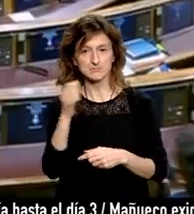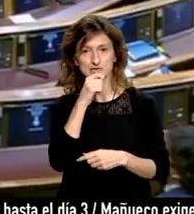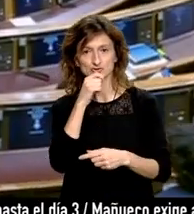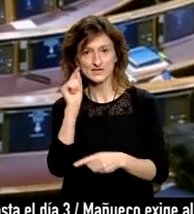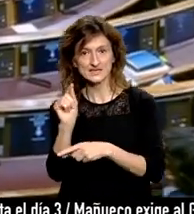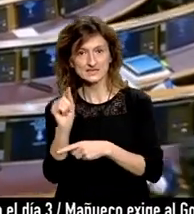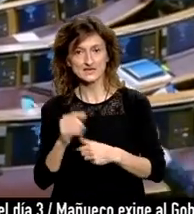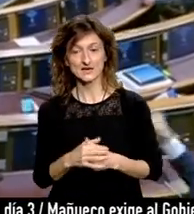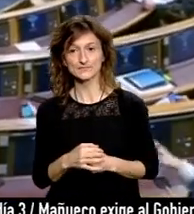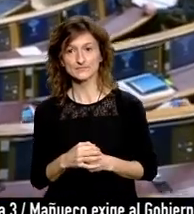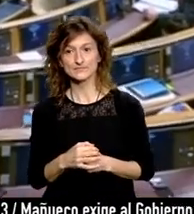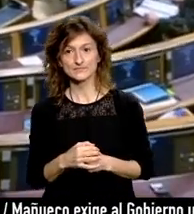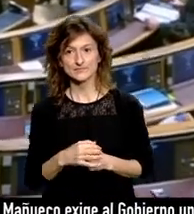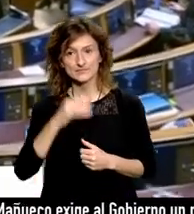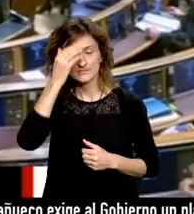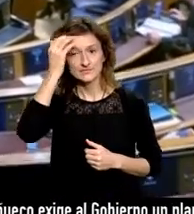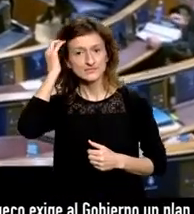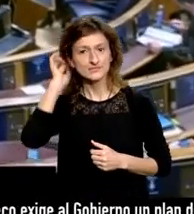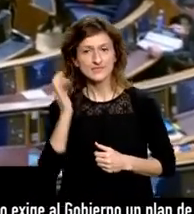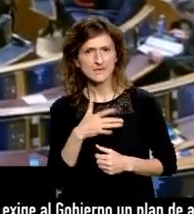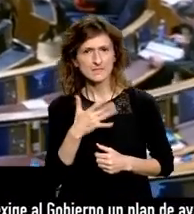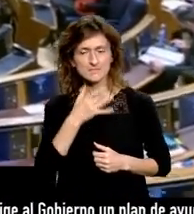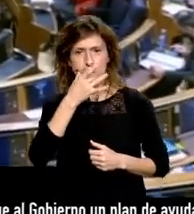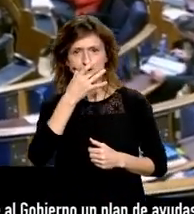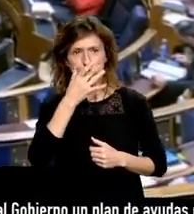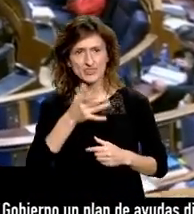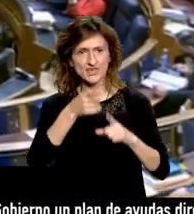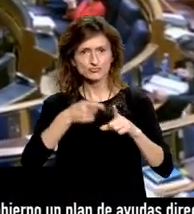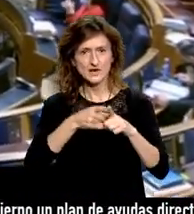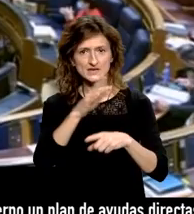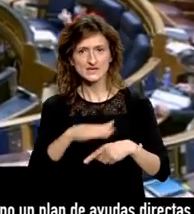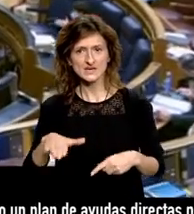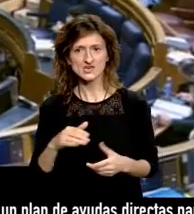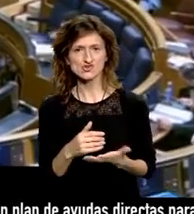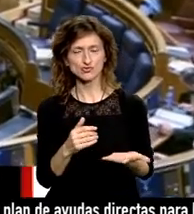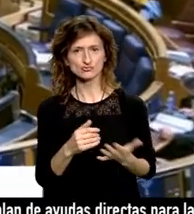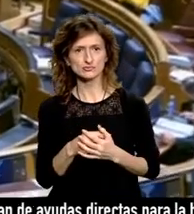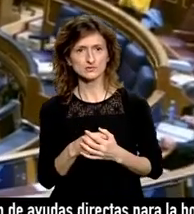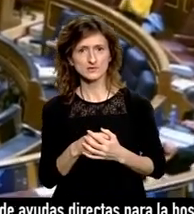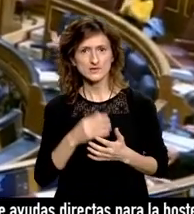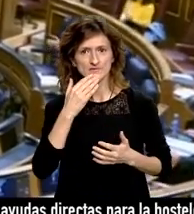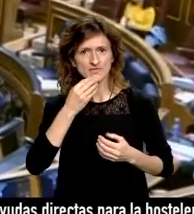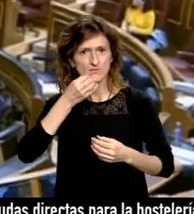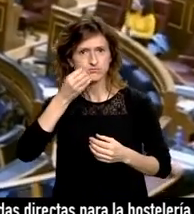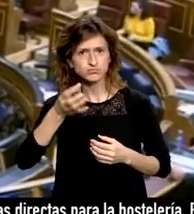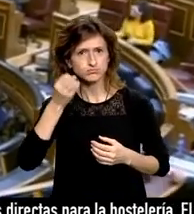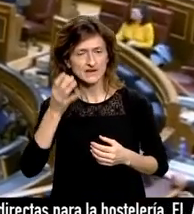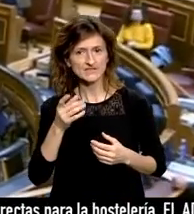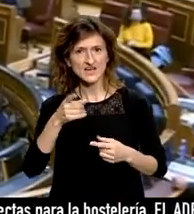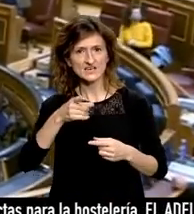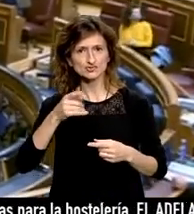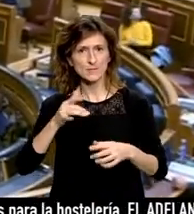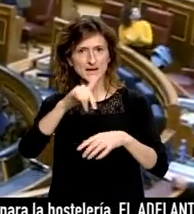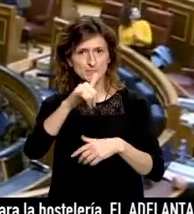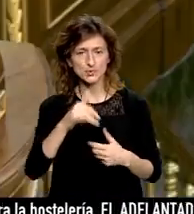el PSOE. Utilizar lamentable y vergonzosamente a los niños, a menores, con lectura de manifiestos. Eso